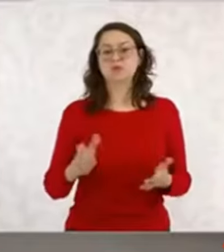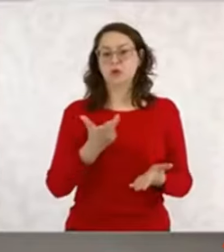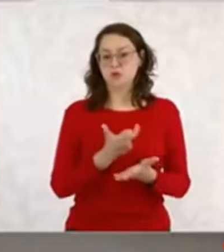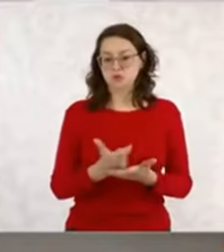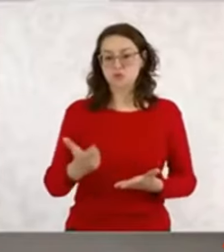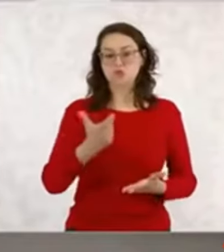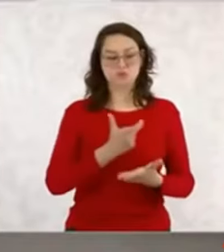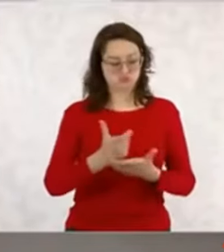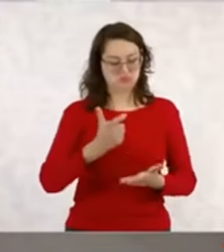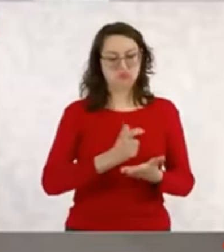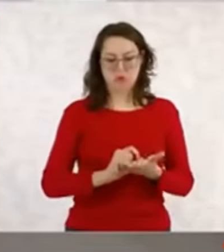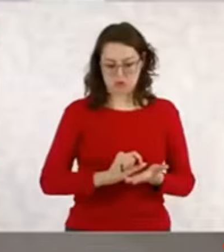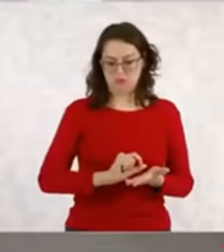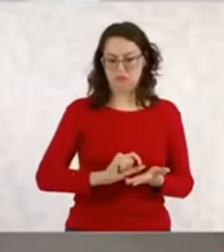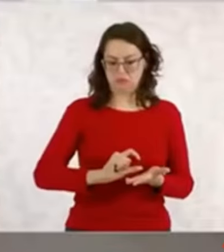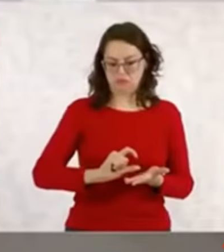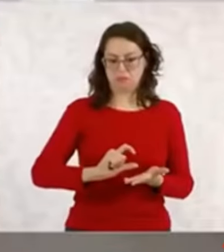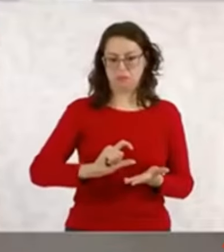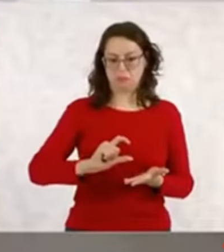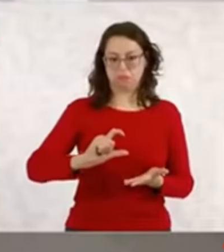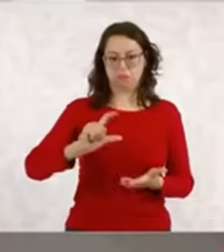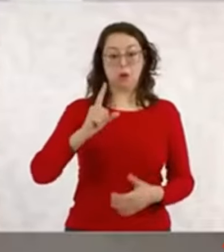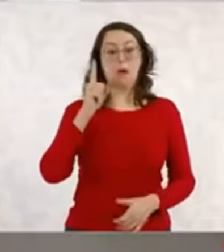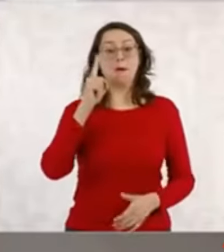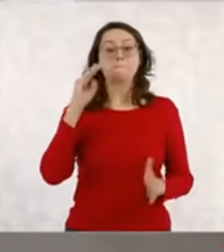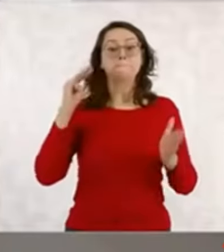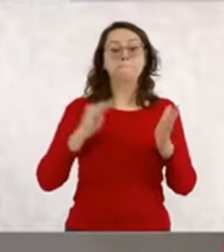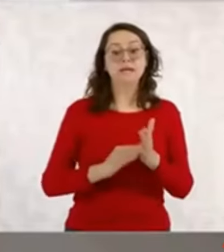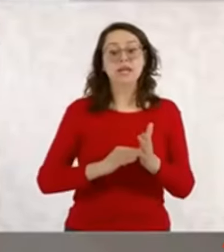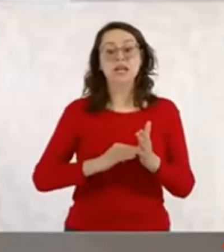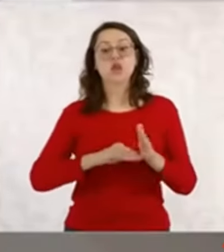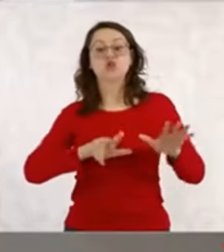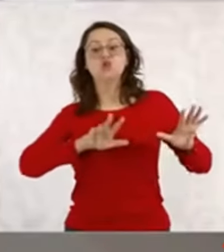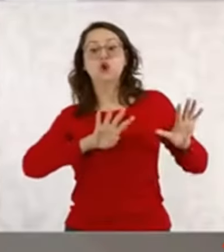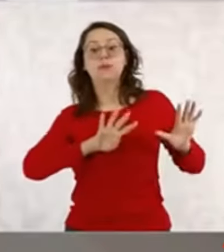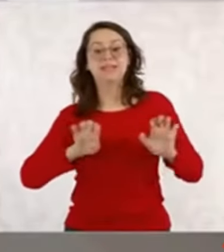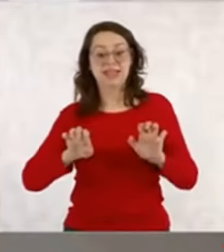se logra en el 77.